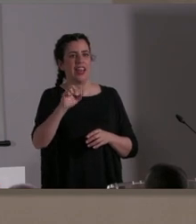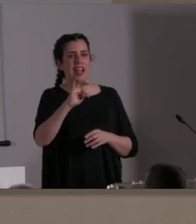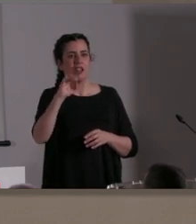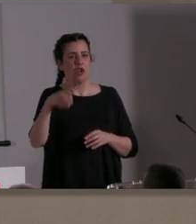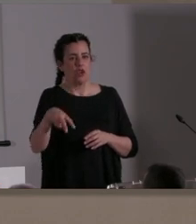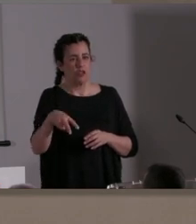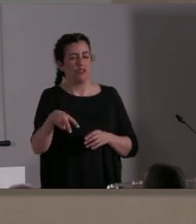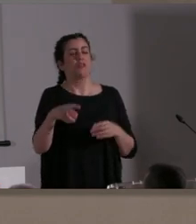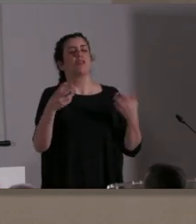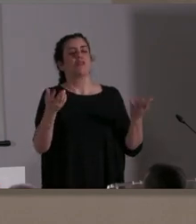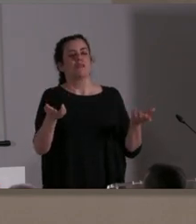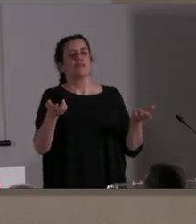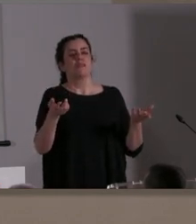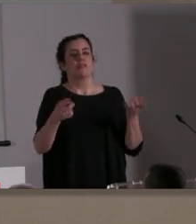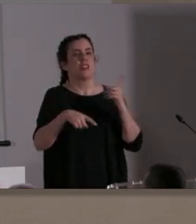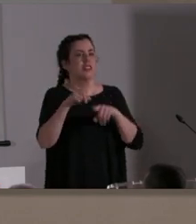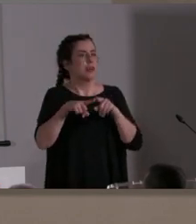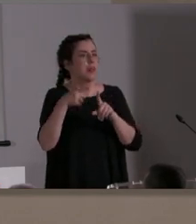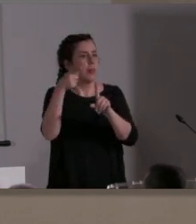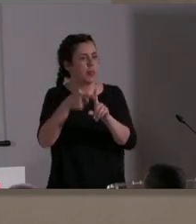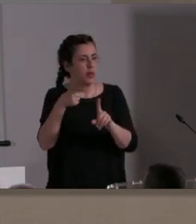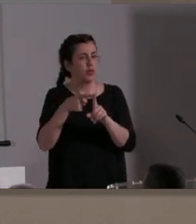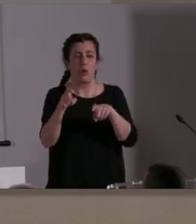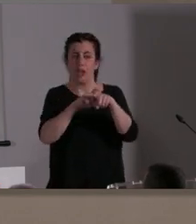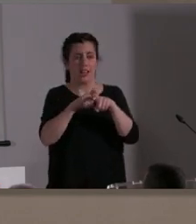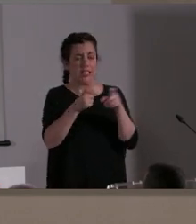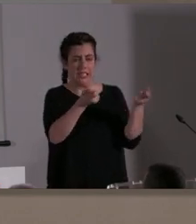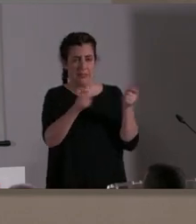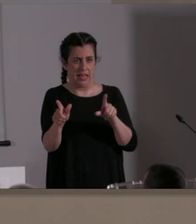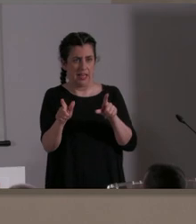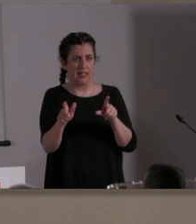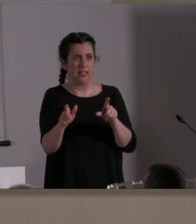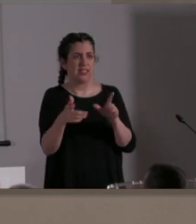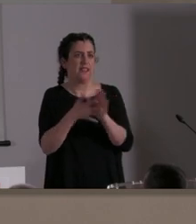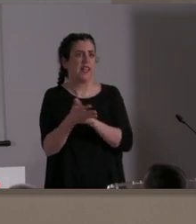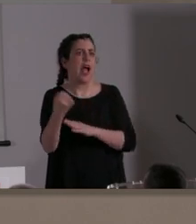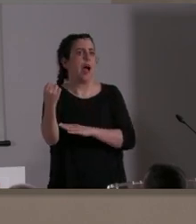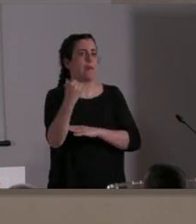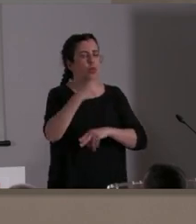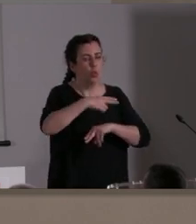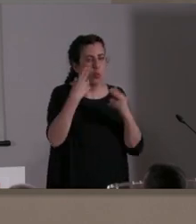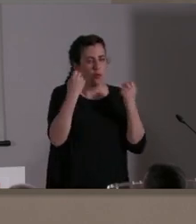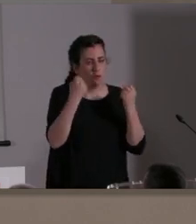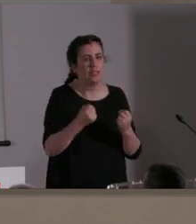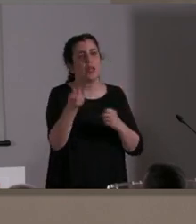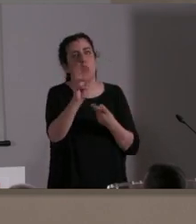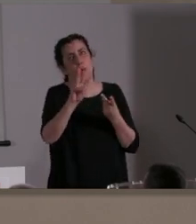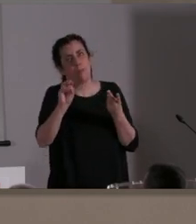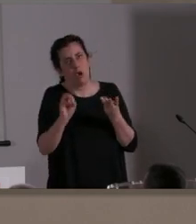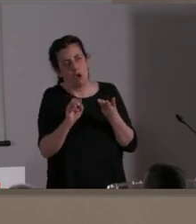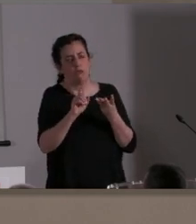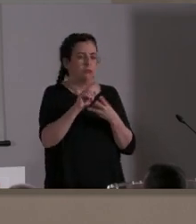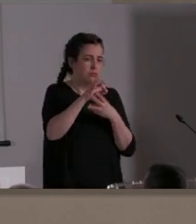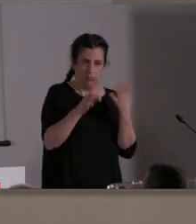par más de vivienda cooperativa y opción de uso con características similares, es decir, fuerte apoyo público, UPO, etc.